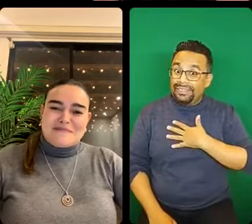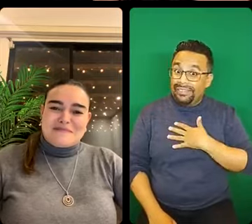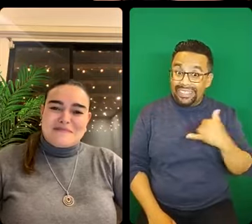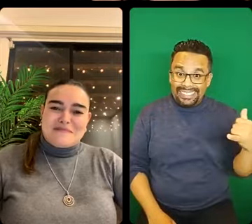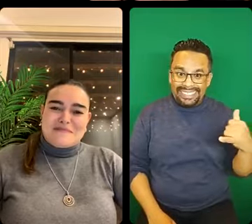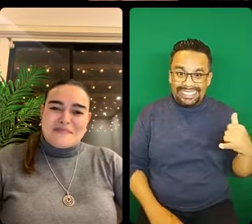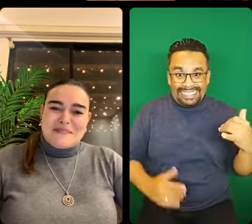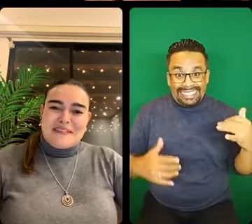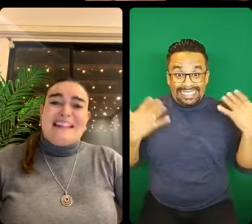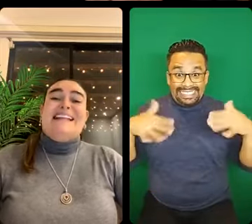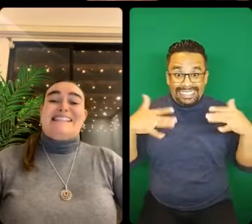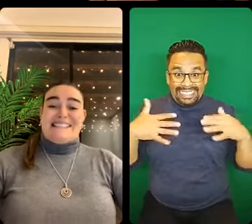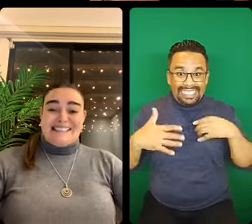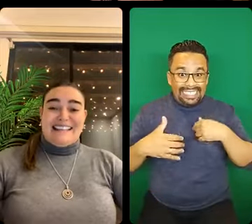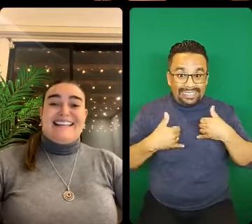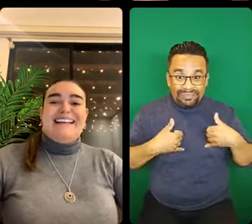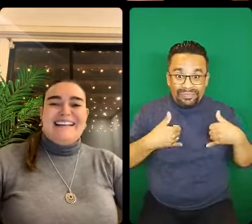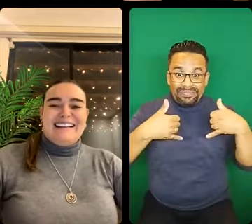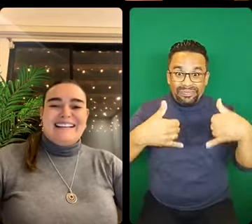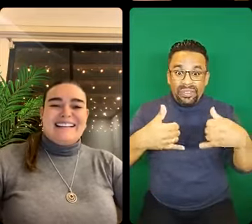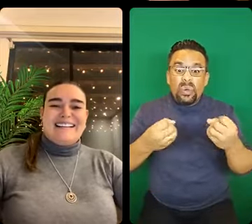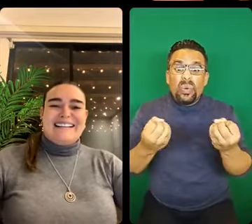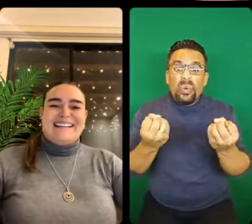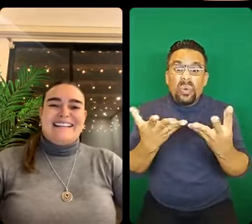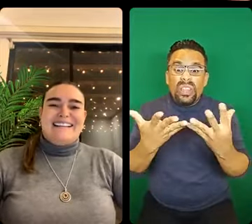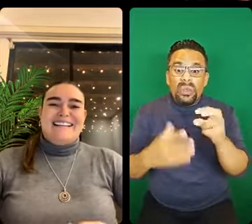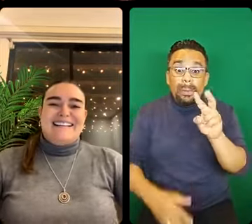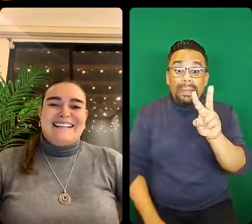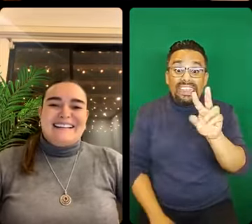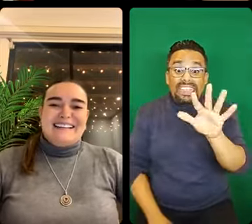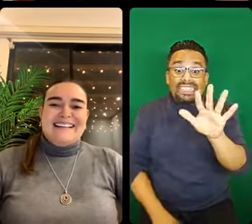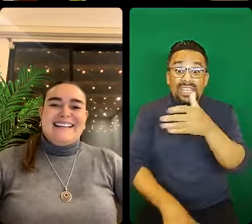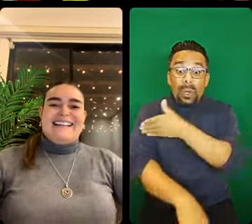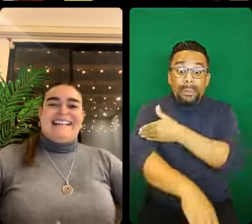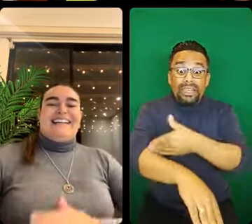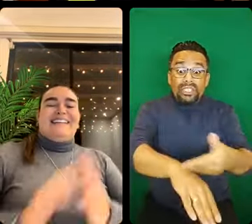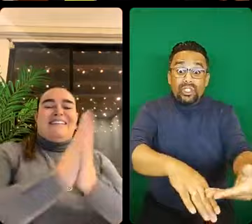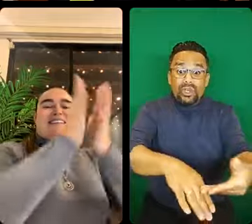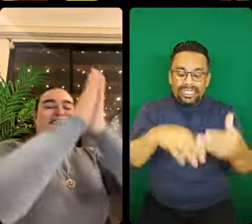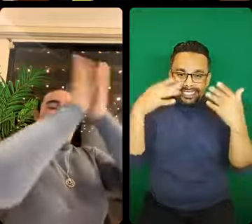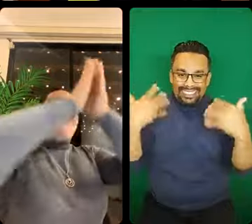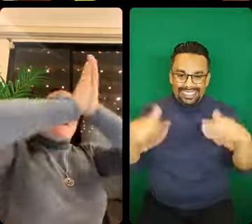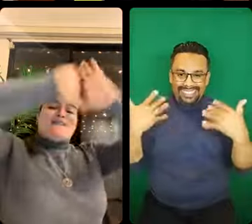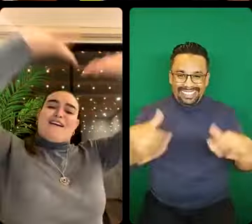esperar ese ganador que se va a llevar 25 millones de pesos.